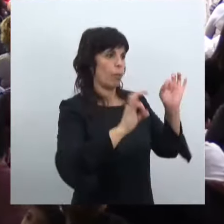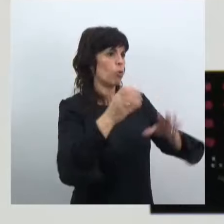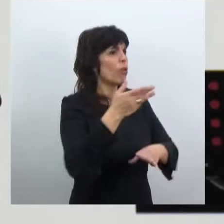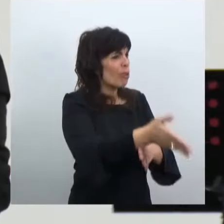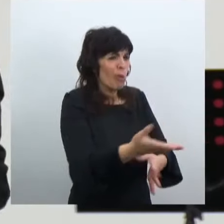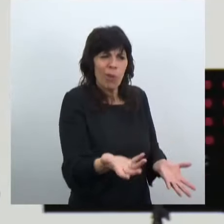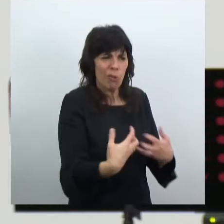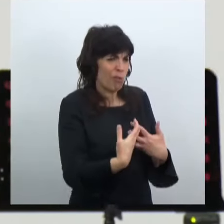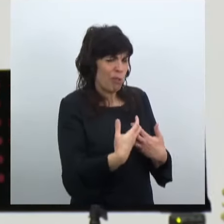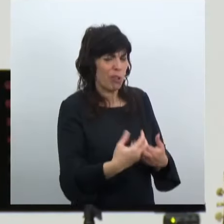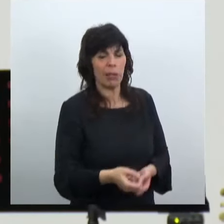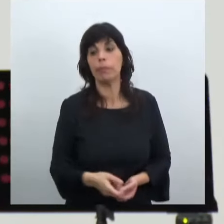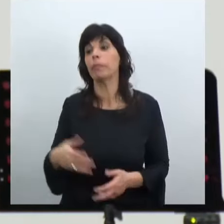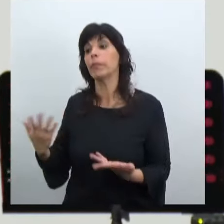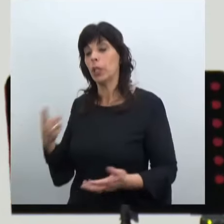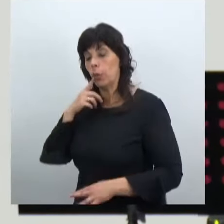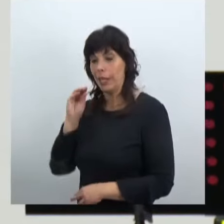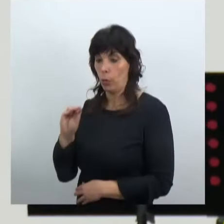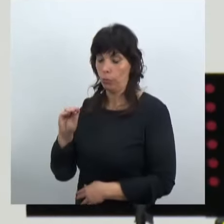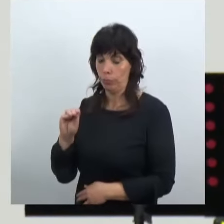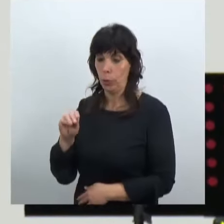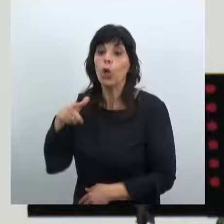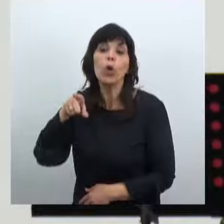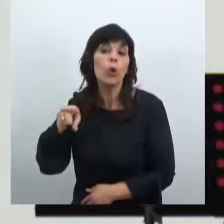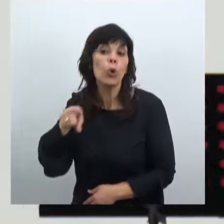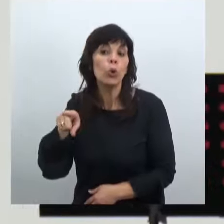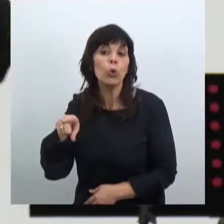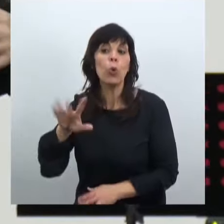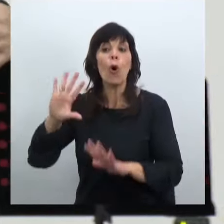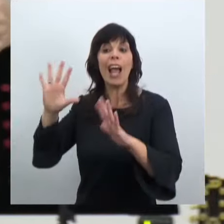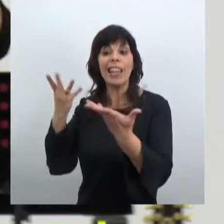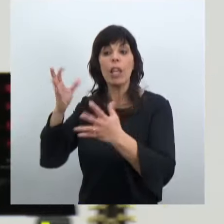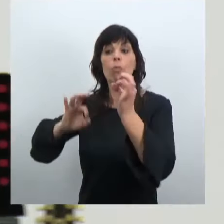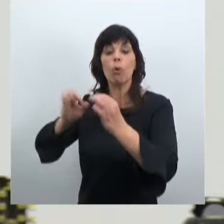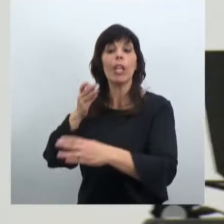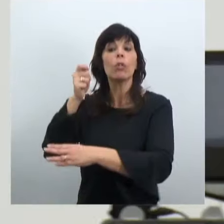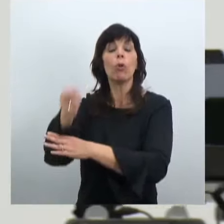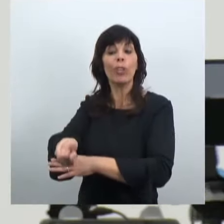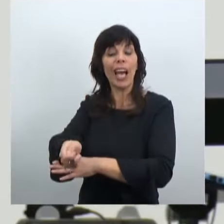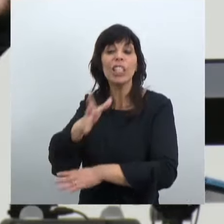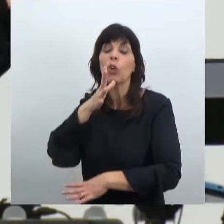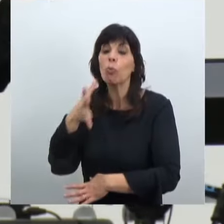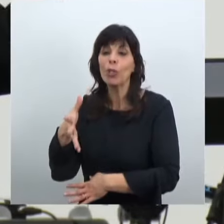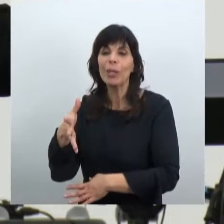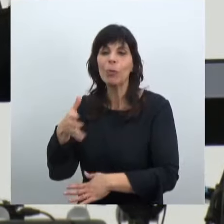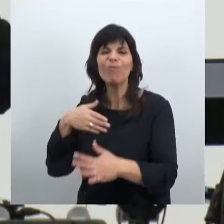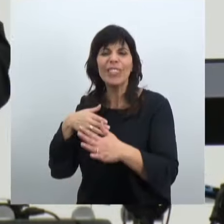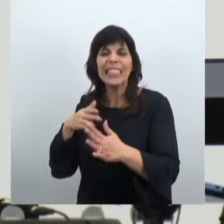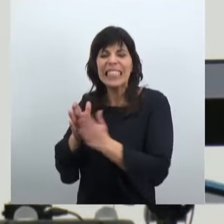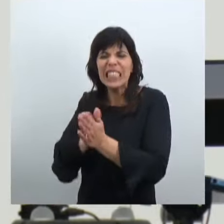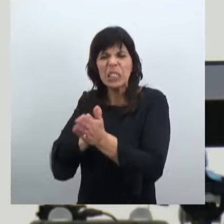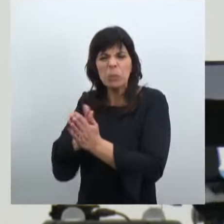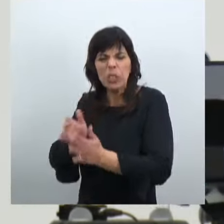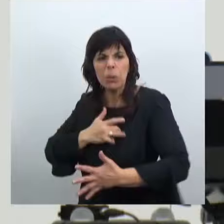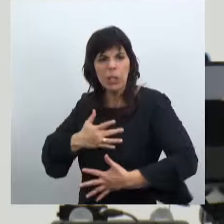hermana, diezmas y dime la verdad, diezmas porque lo haces por amor o porque